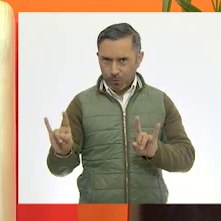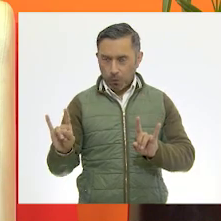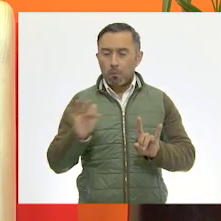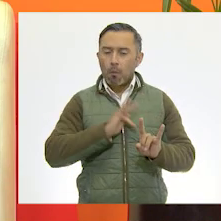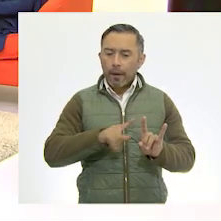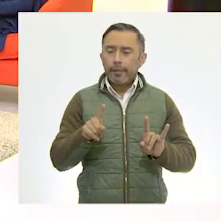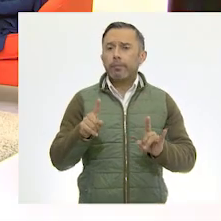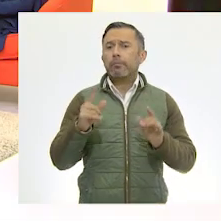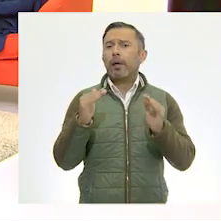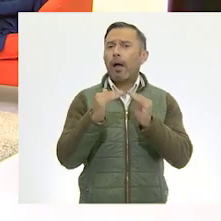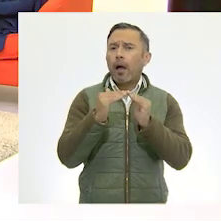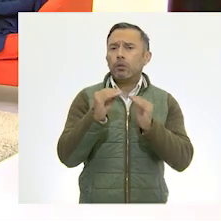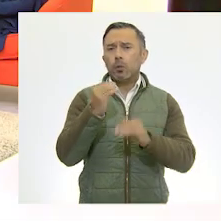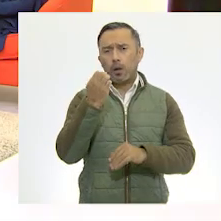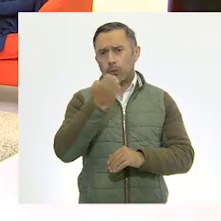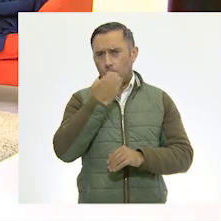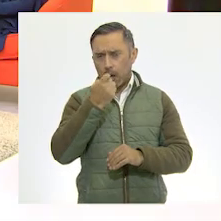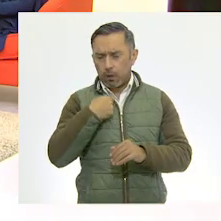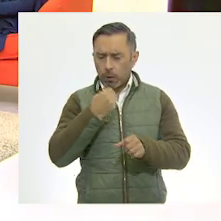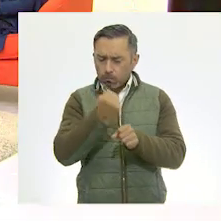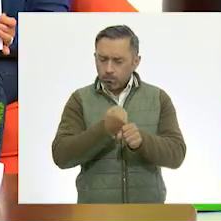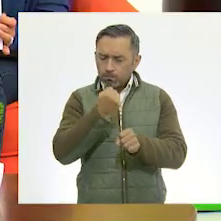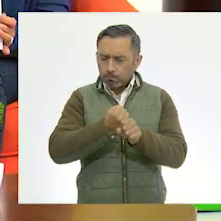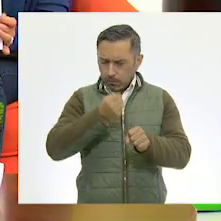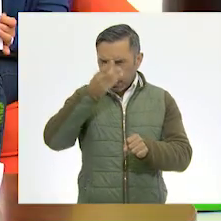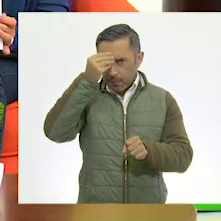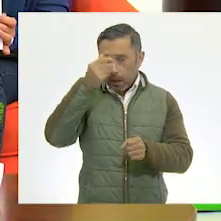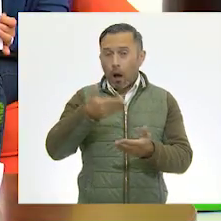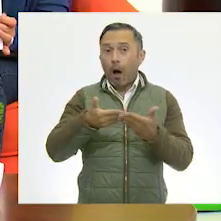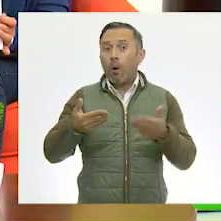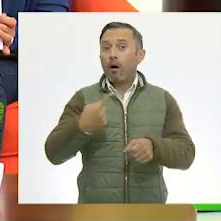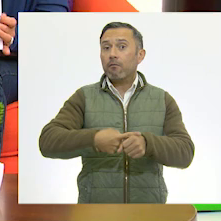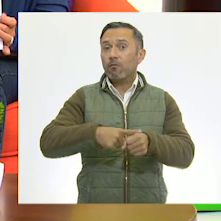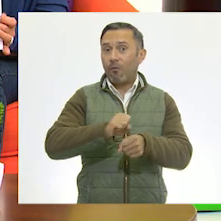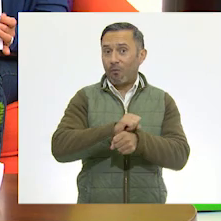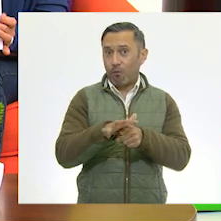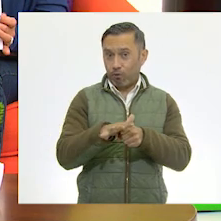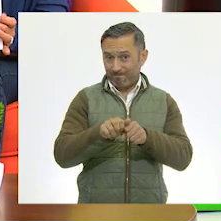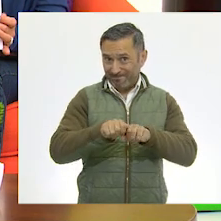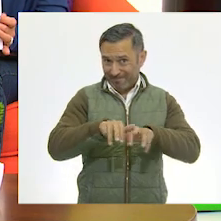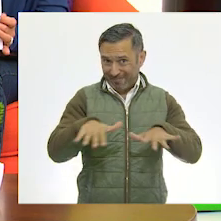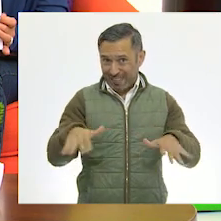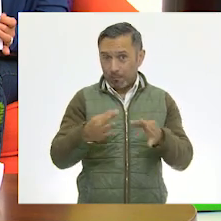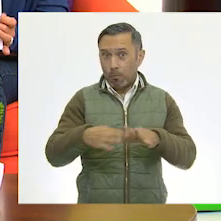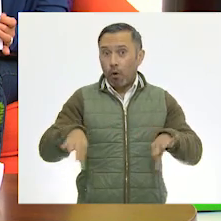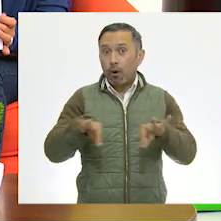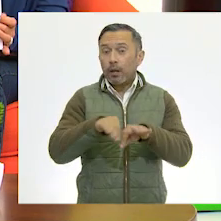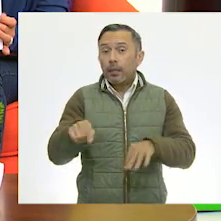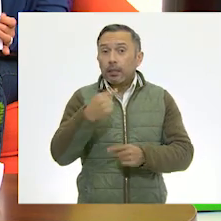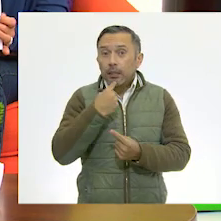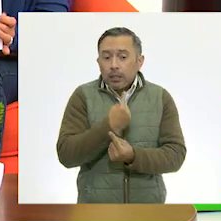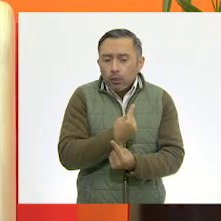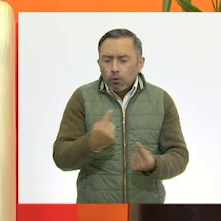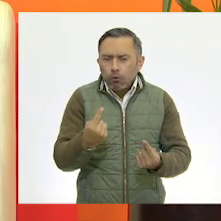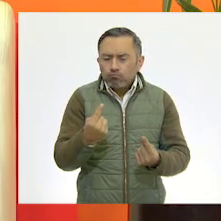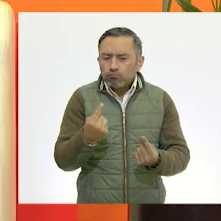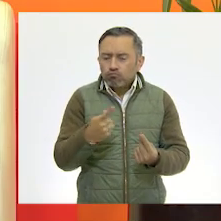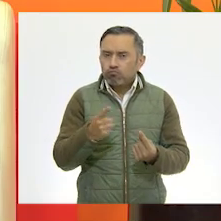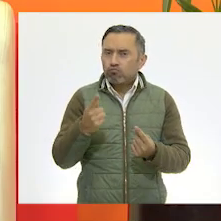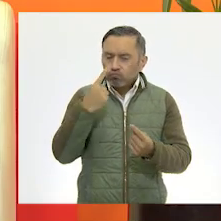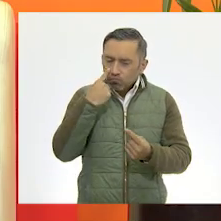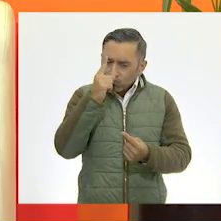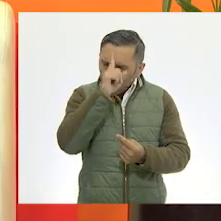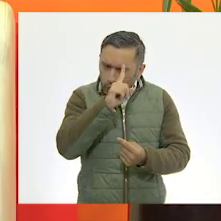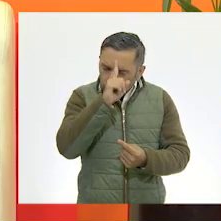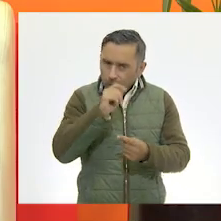casa. Ahorita con la situación de pandemia, es importante que el niño sepa cómo hacer el correcto lavado de manos. Claro. Por lo que